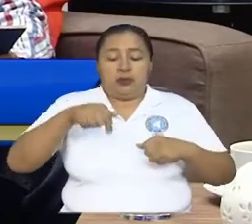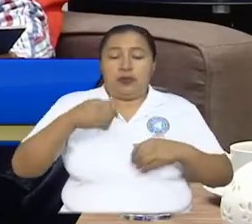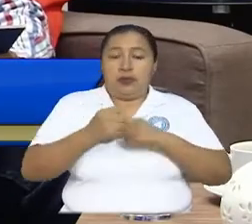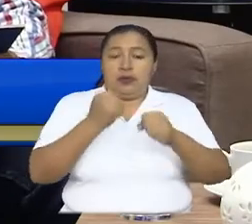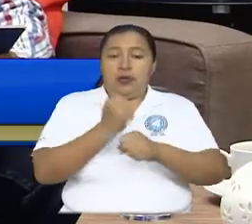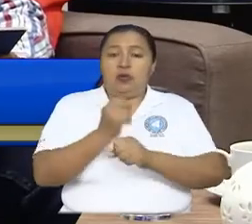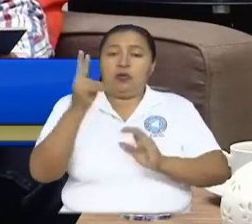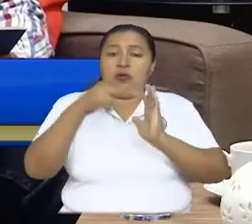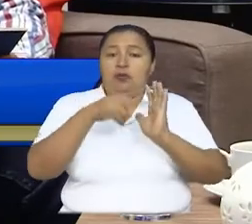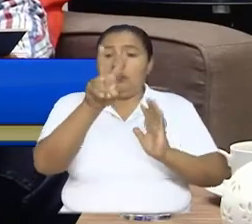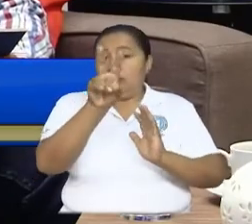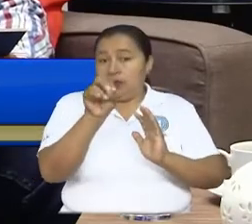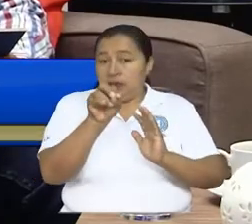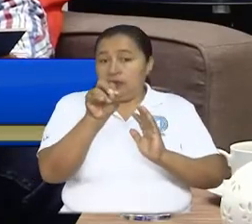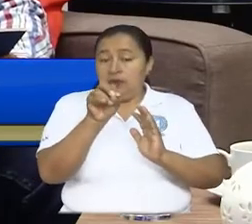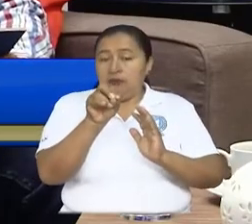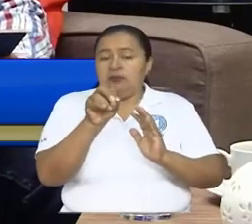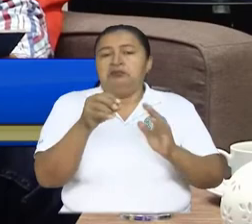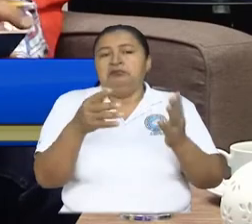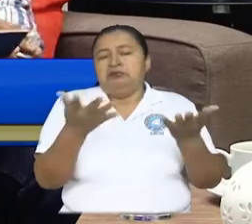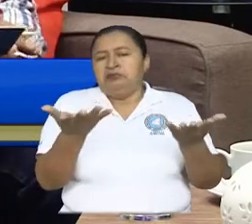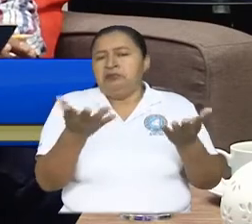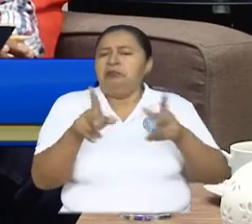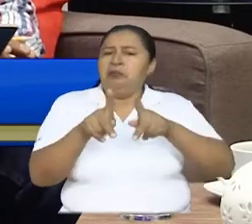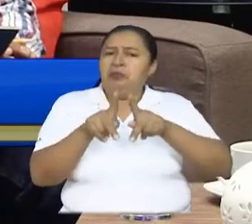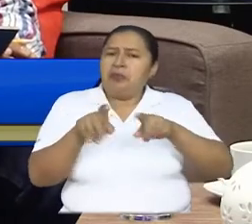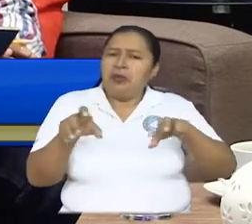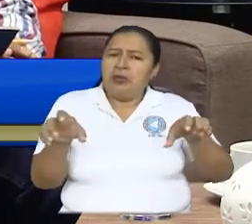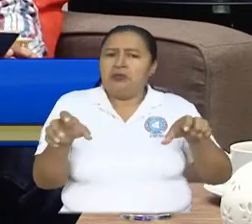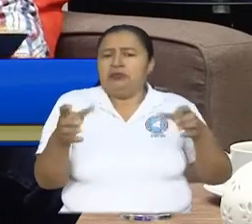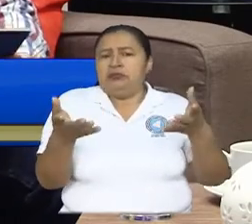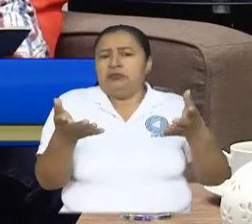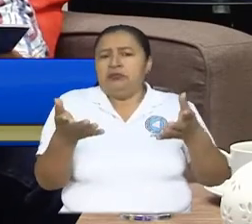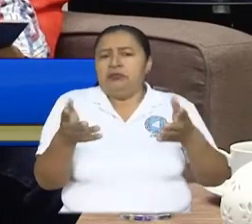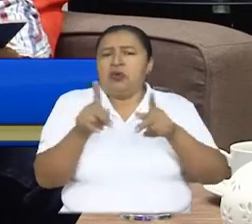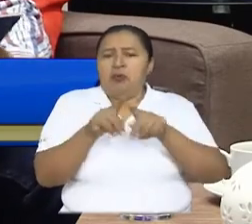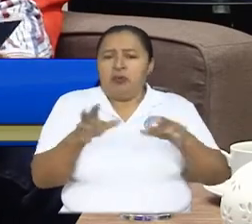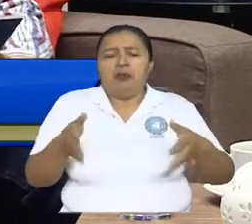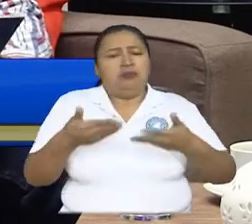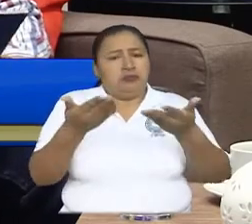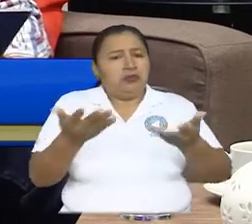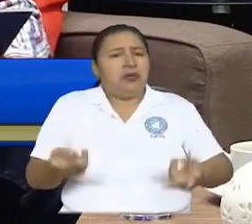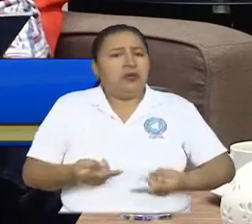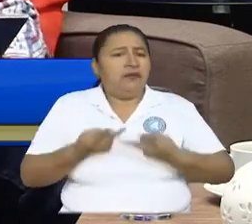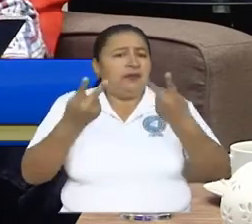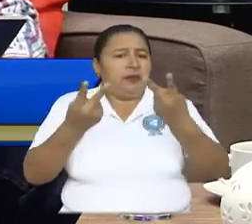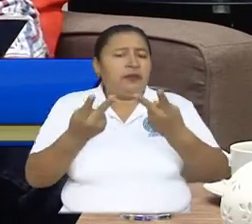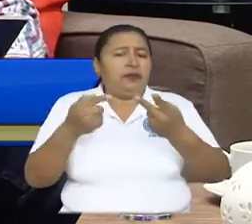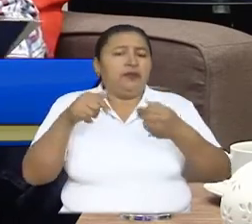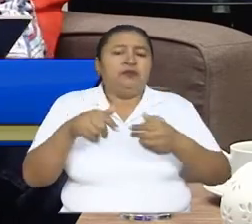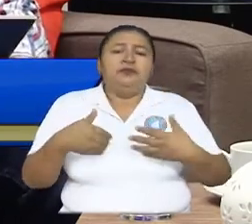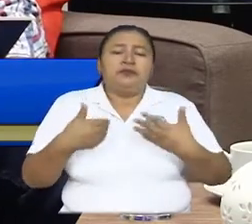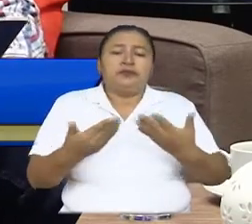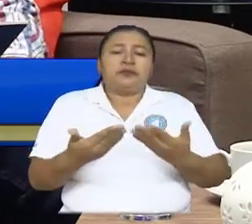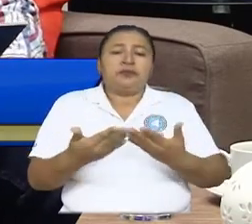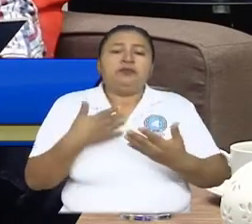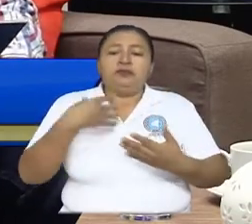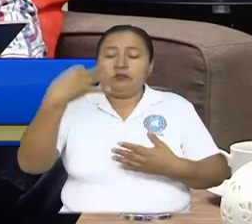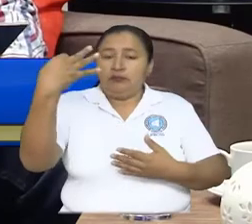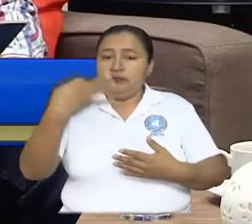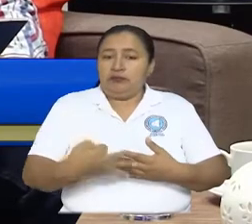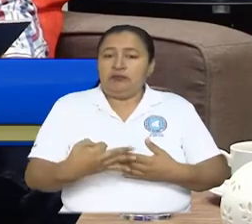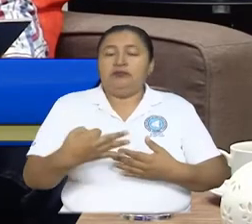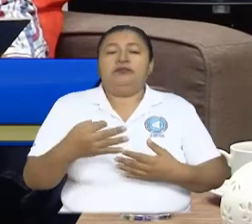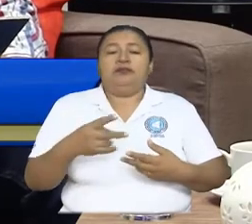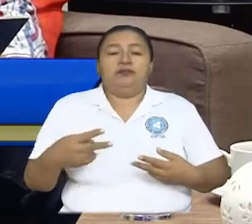2020 más bien un plan digamos un plan para la vida para la vida y la calidad de vida